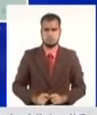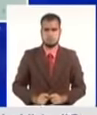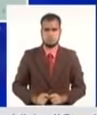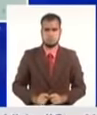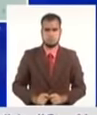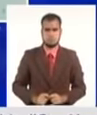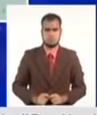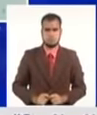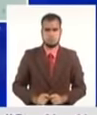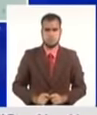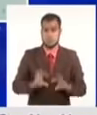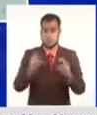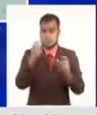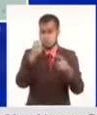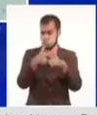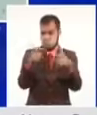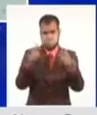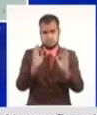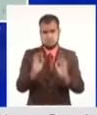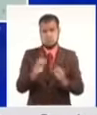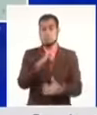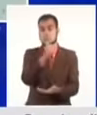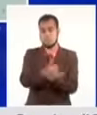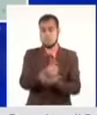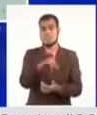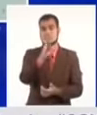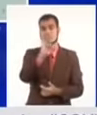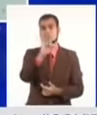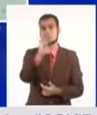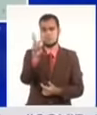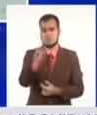decir. Matanzas 672, Cárdenas